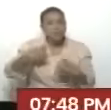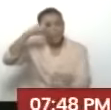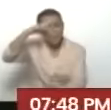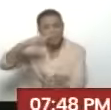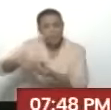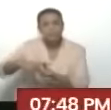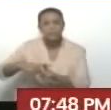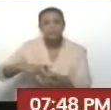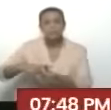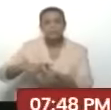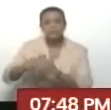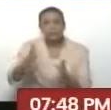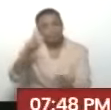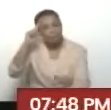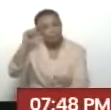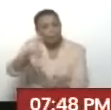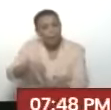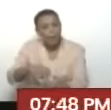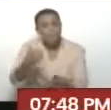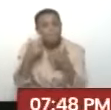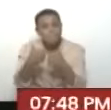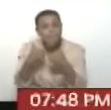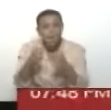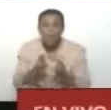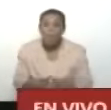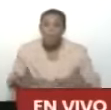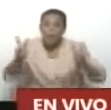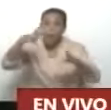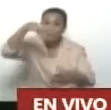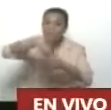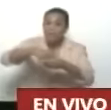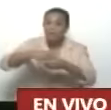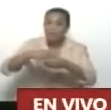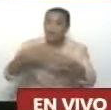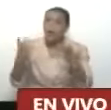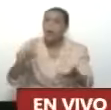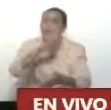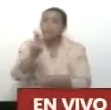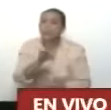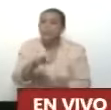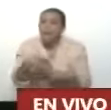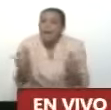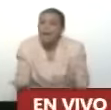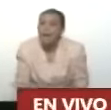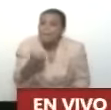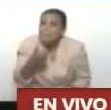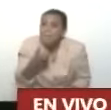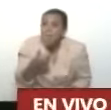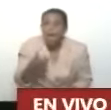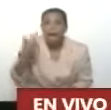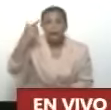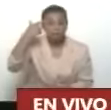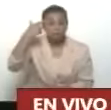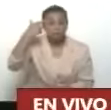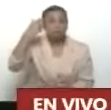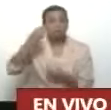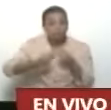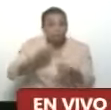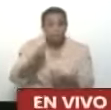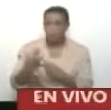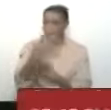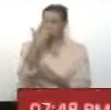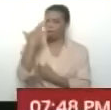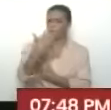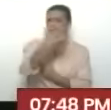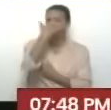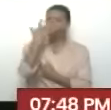positiva, propositiva, con valores dentro de las redes sociales. Y con pensamiento crítico, digo yo.